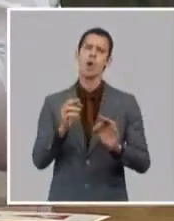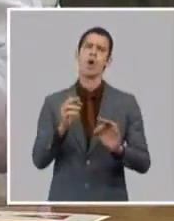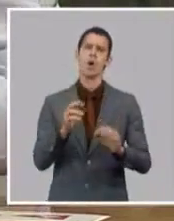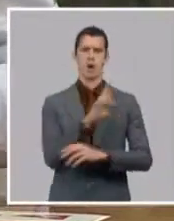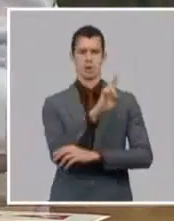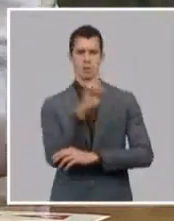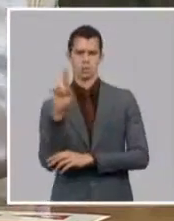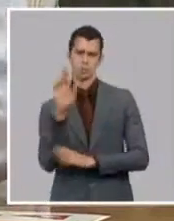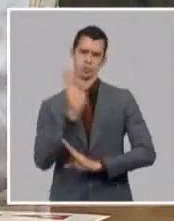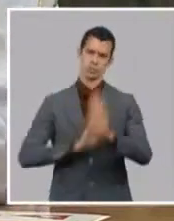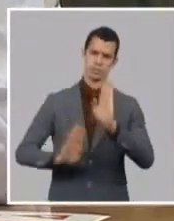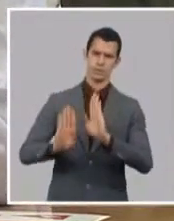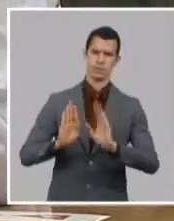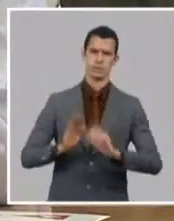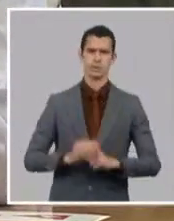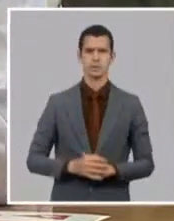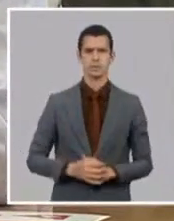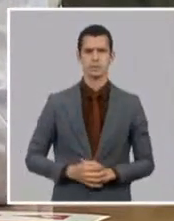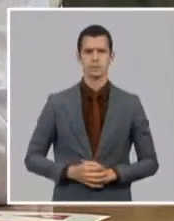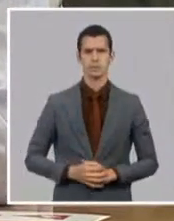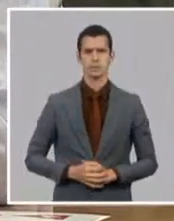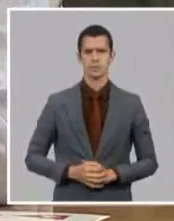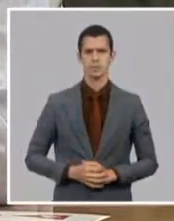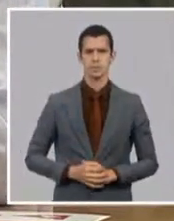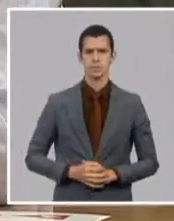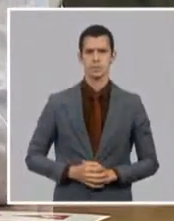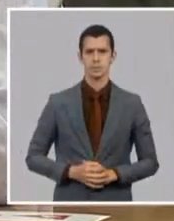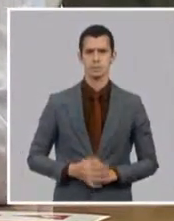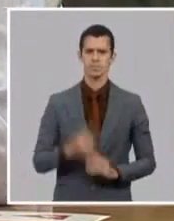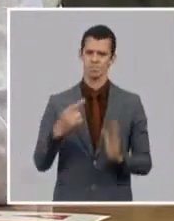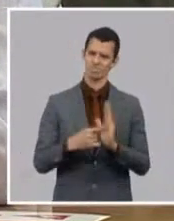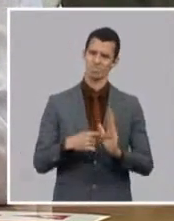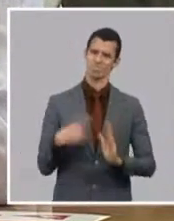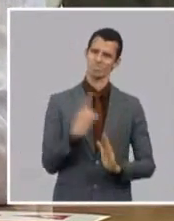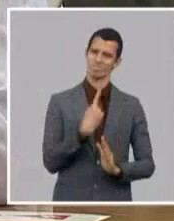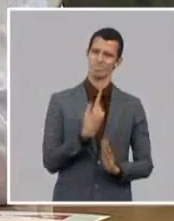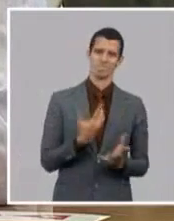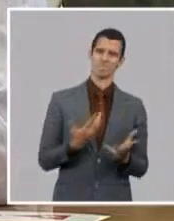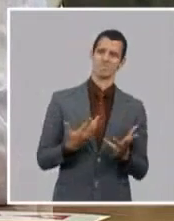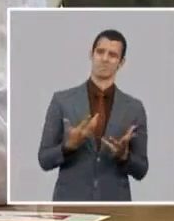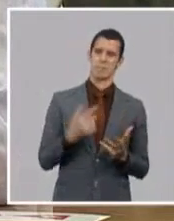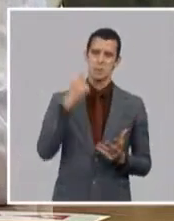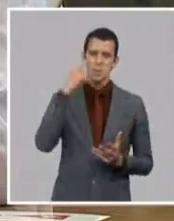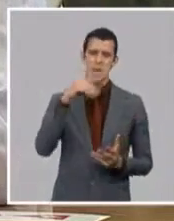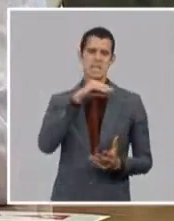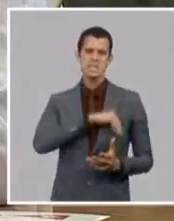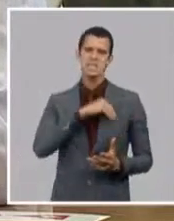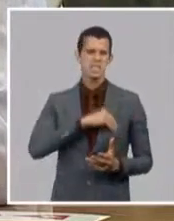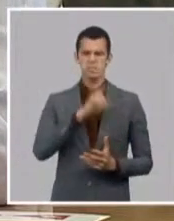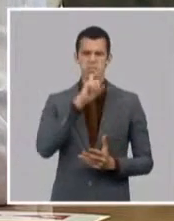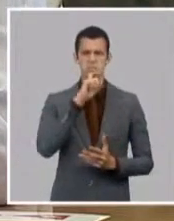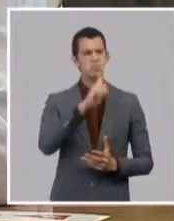no, nosotros mismos no, nos sentimos que es una quimera